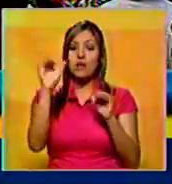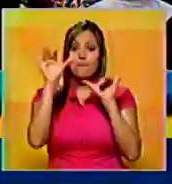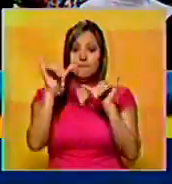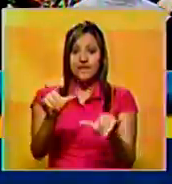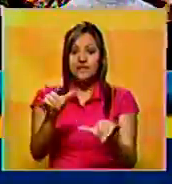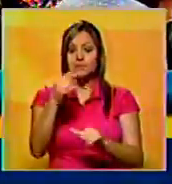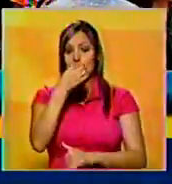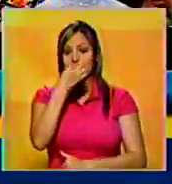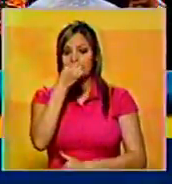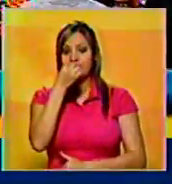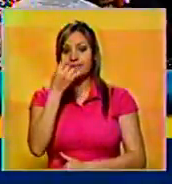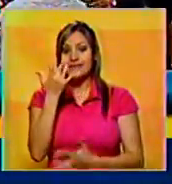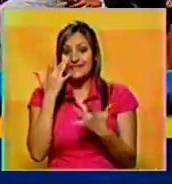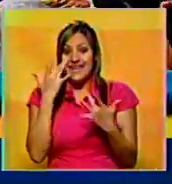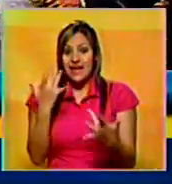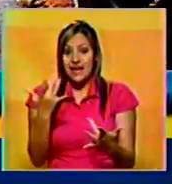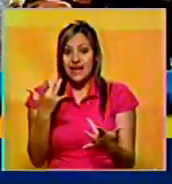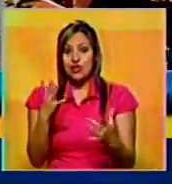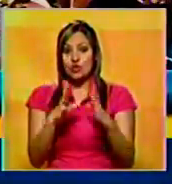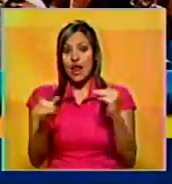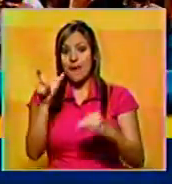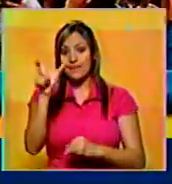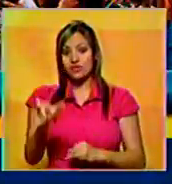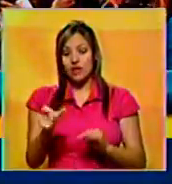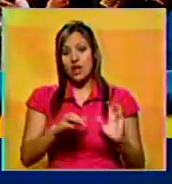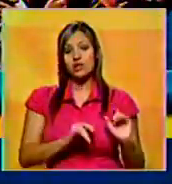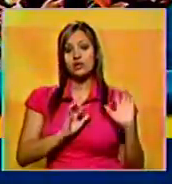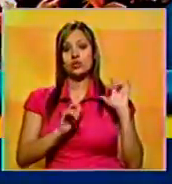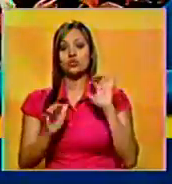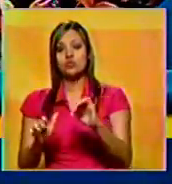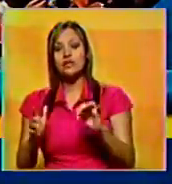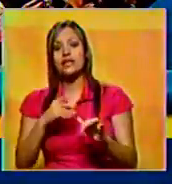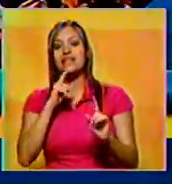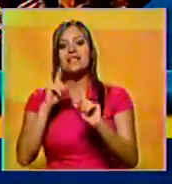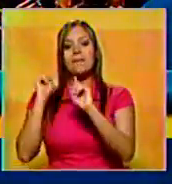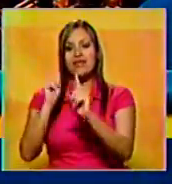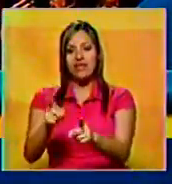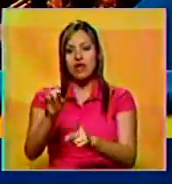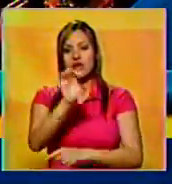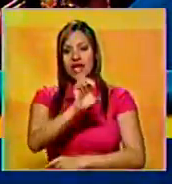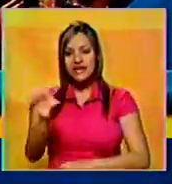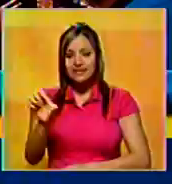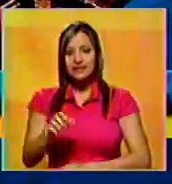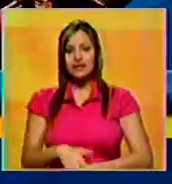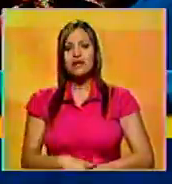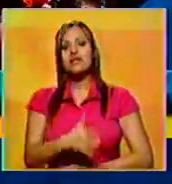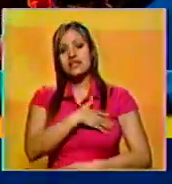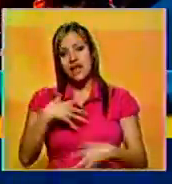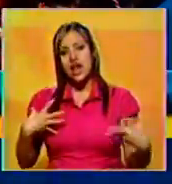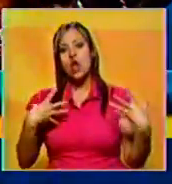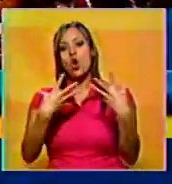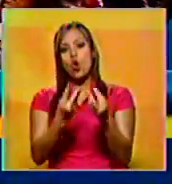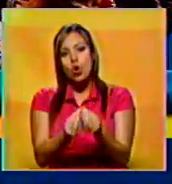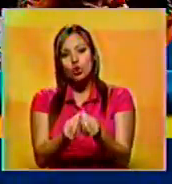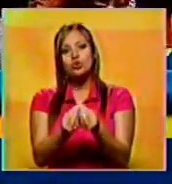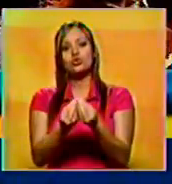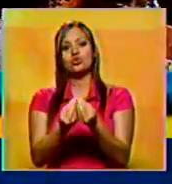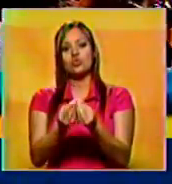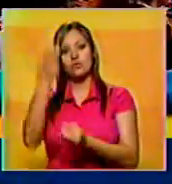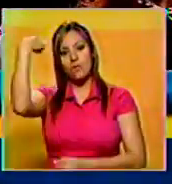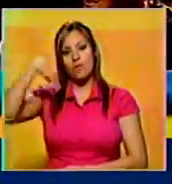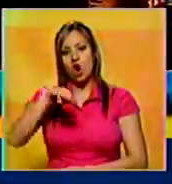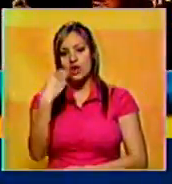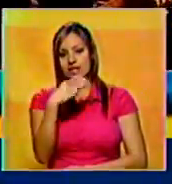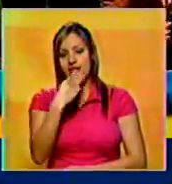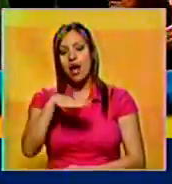zona donde se pueden apostar todos los seguidores que vengan al Cementerio del Este y que quieran acompañar a Mónica Spear pues